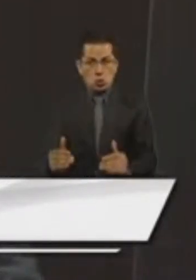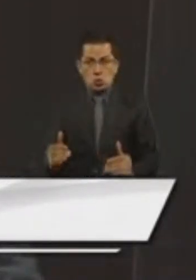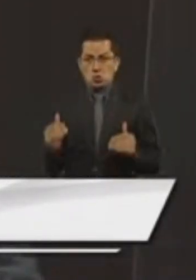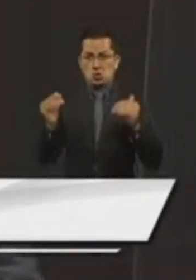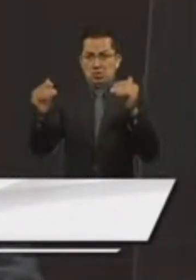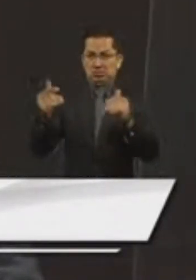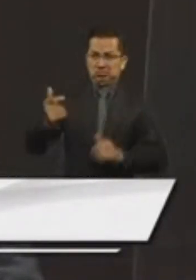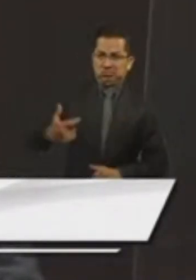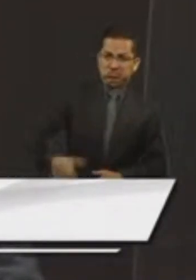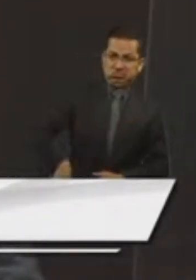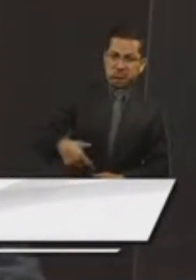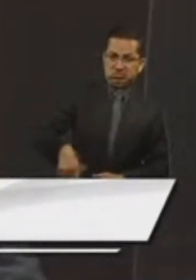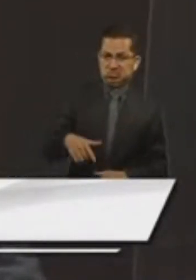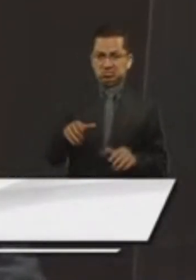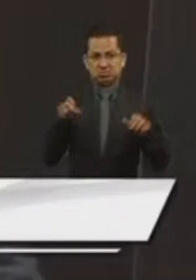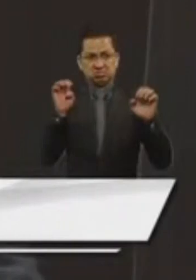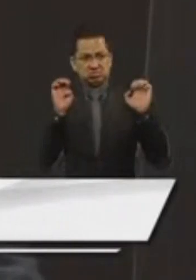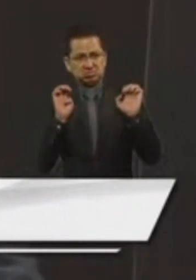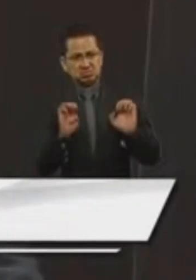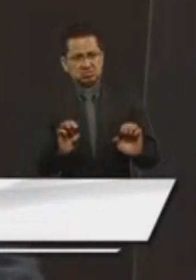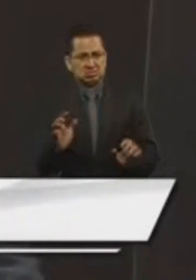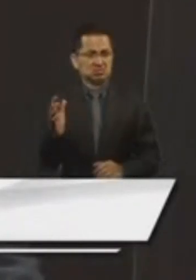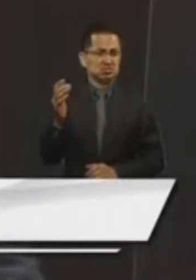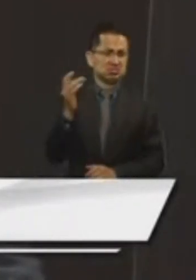Hoy lo tenemos.